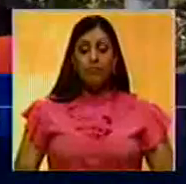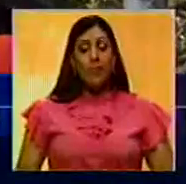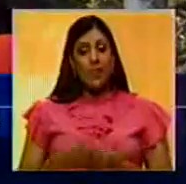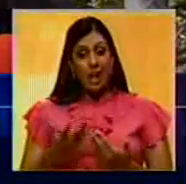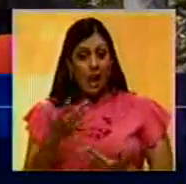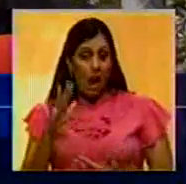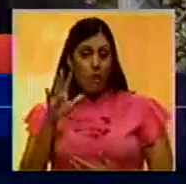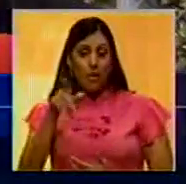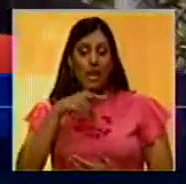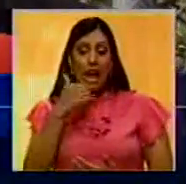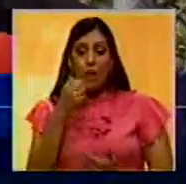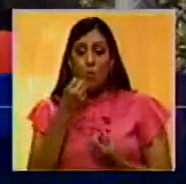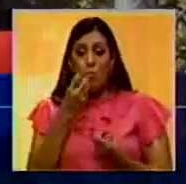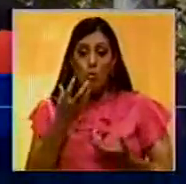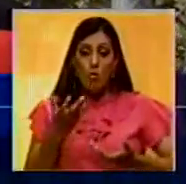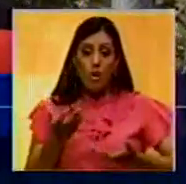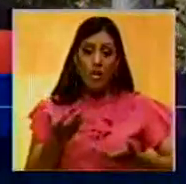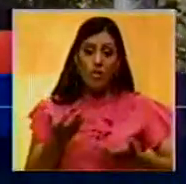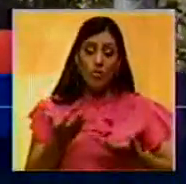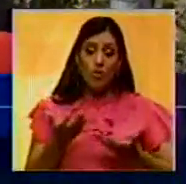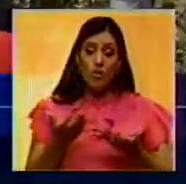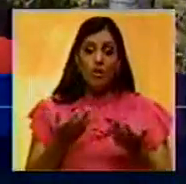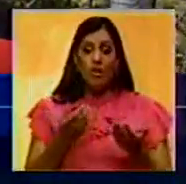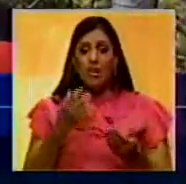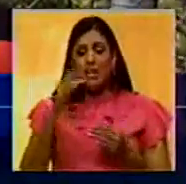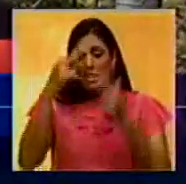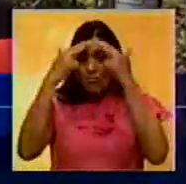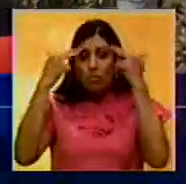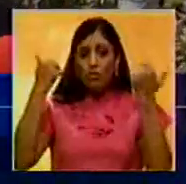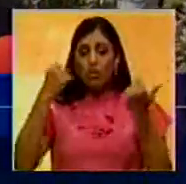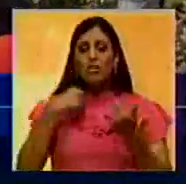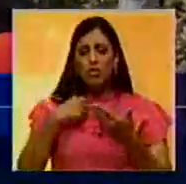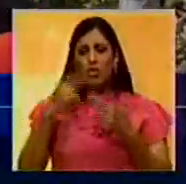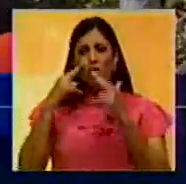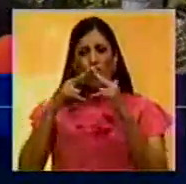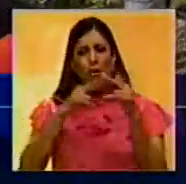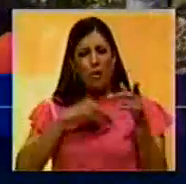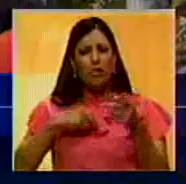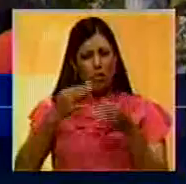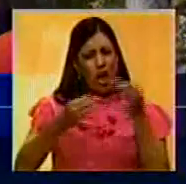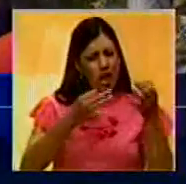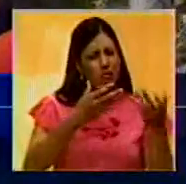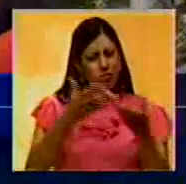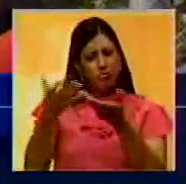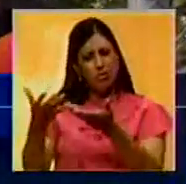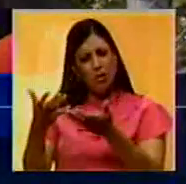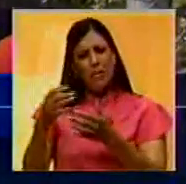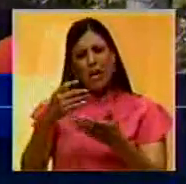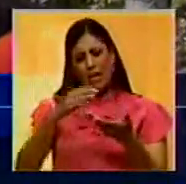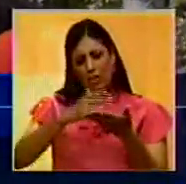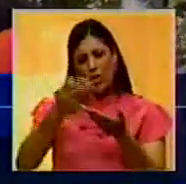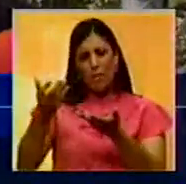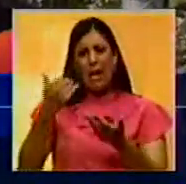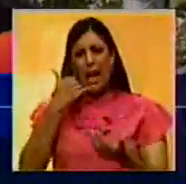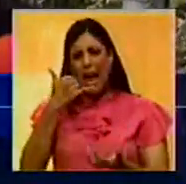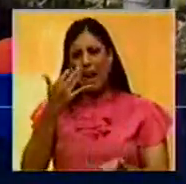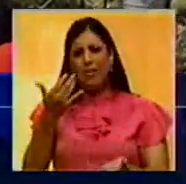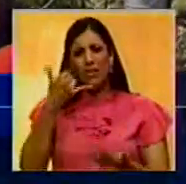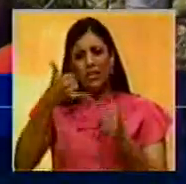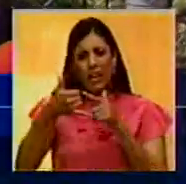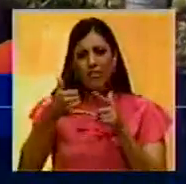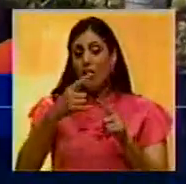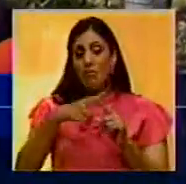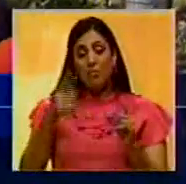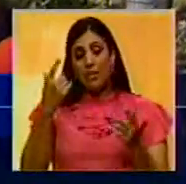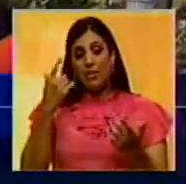A lo mejor él quiso hacer algo bueno en su inocencia de, sí, yo los conozco, yo bajo, hablo con ellos, a lo mejor te dan al acto, te dan el teléfono.